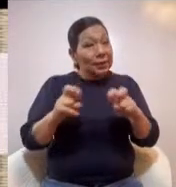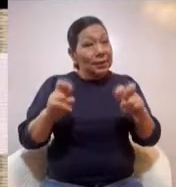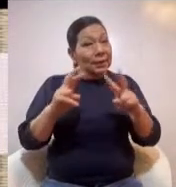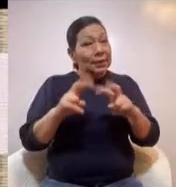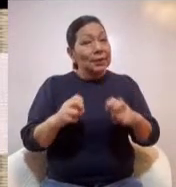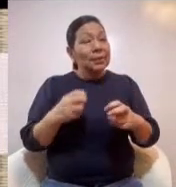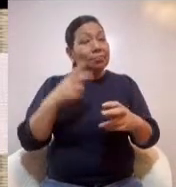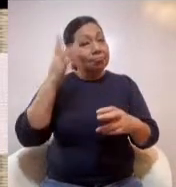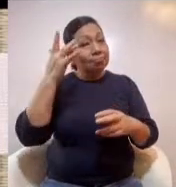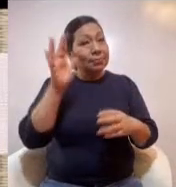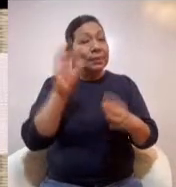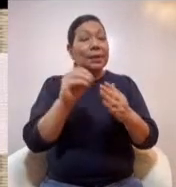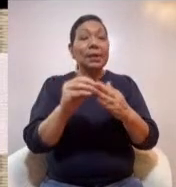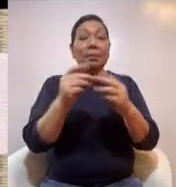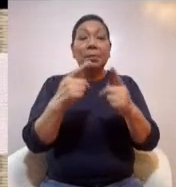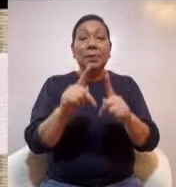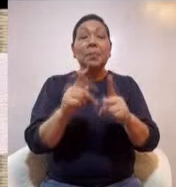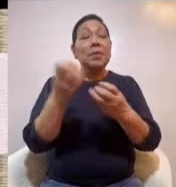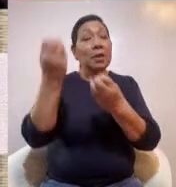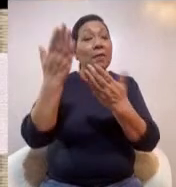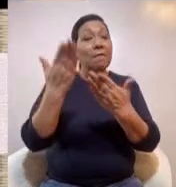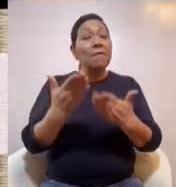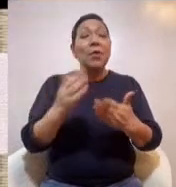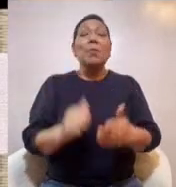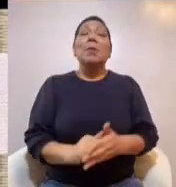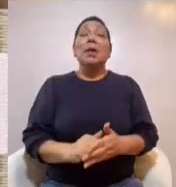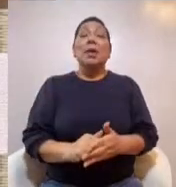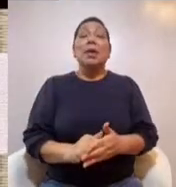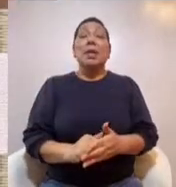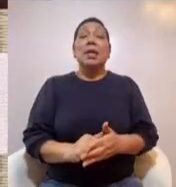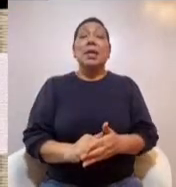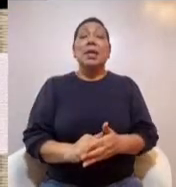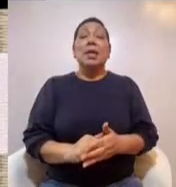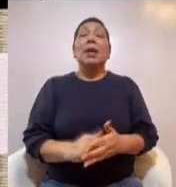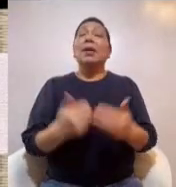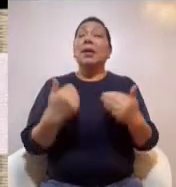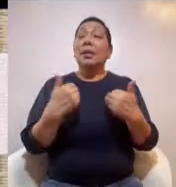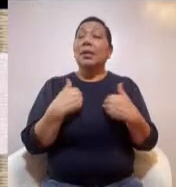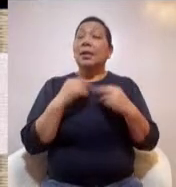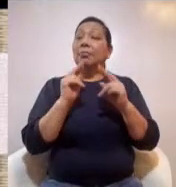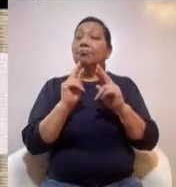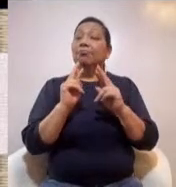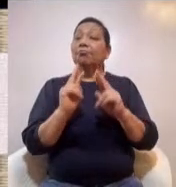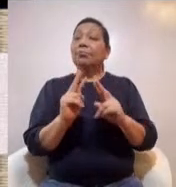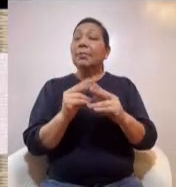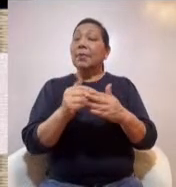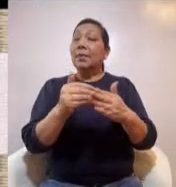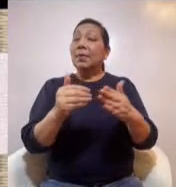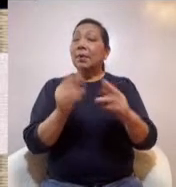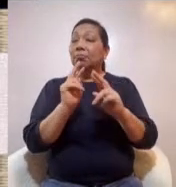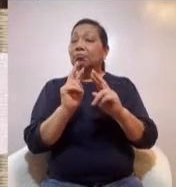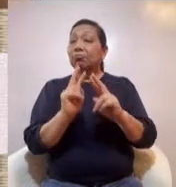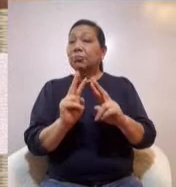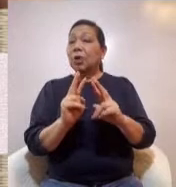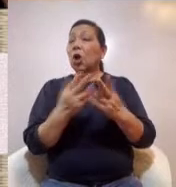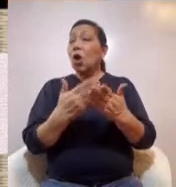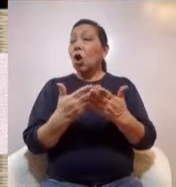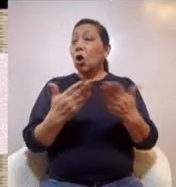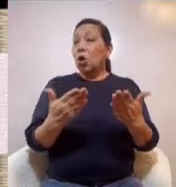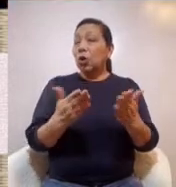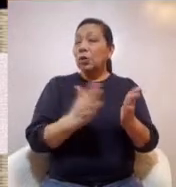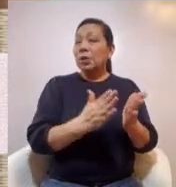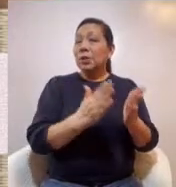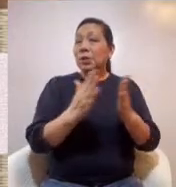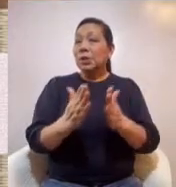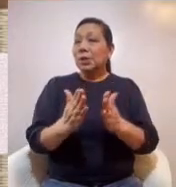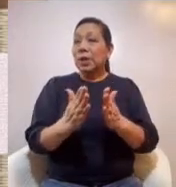análisis que hace el comité de expertas que termina en un informe hemisférico que tiene una mirada amplia y que no mira